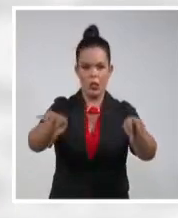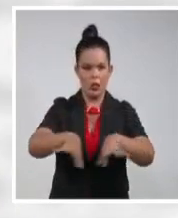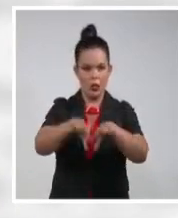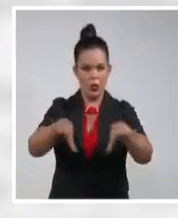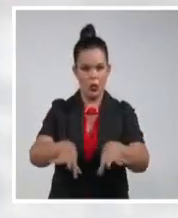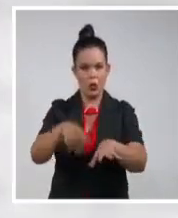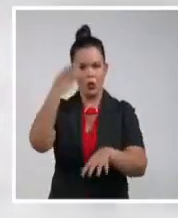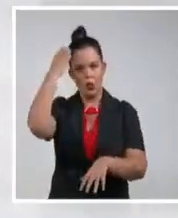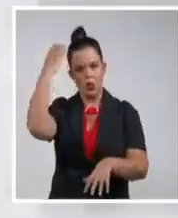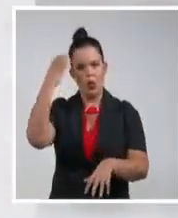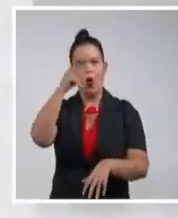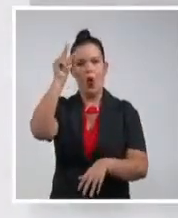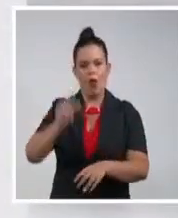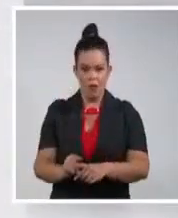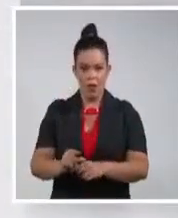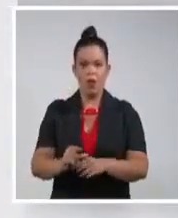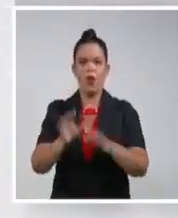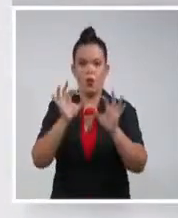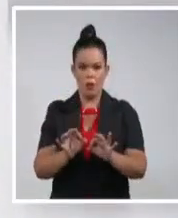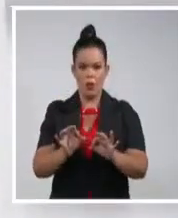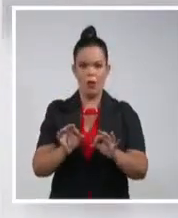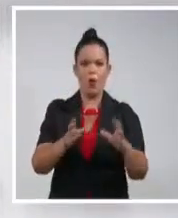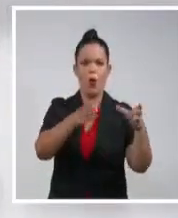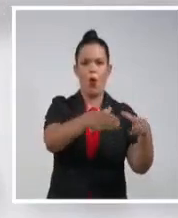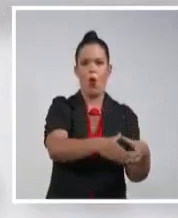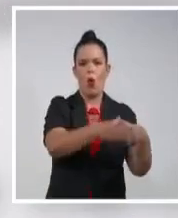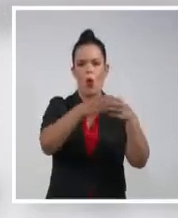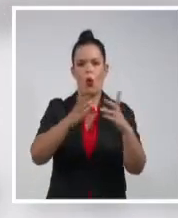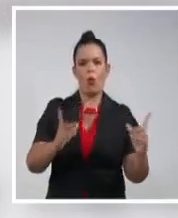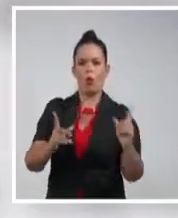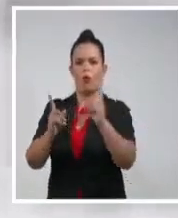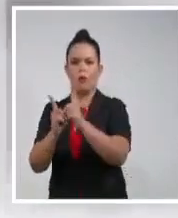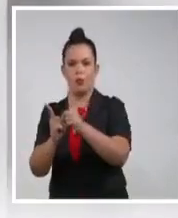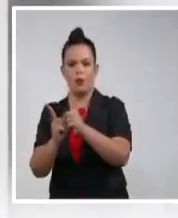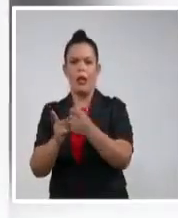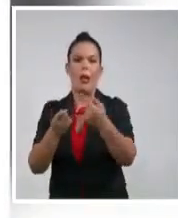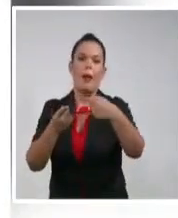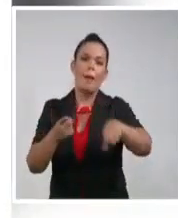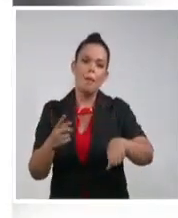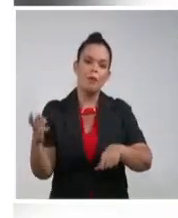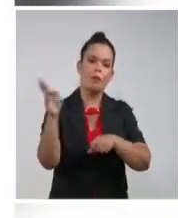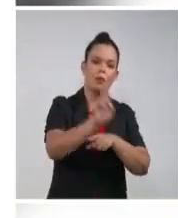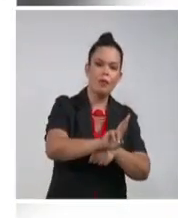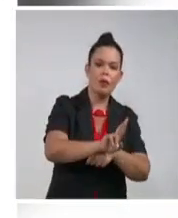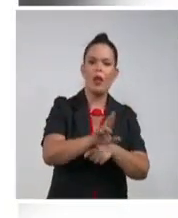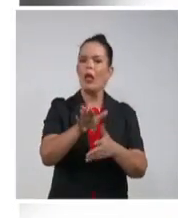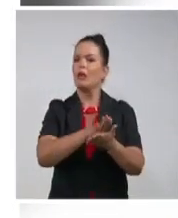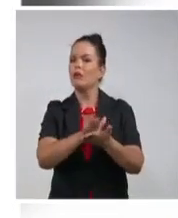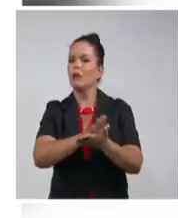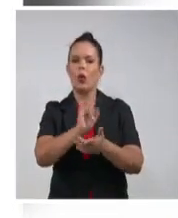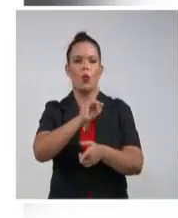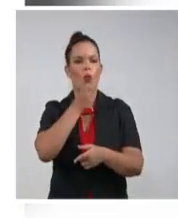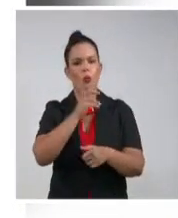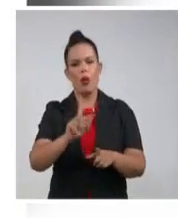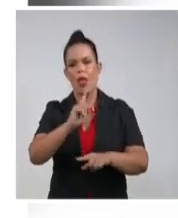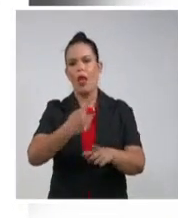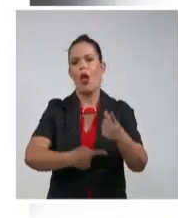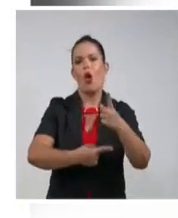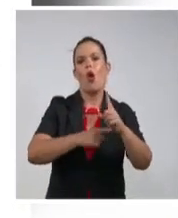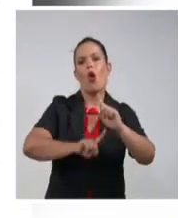con promotores de la provocación, los cuales recibieron como respuesta que ningún derecho constitucional puede ejercerse en contra de los